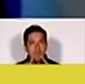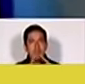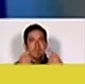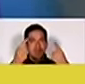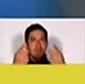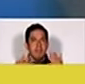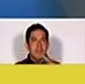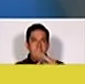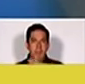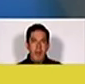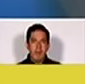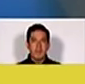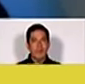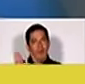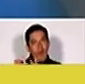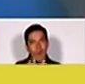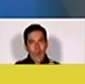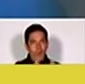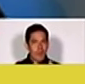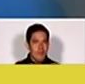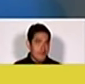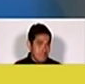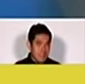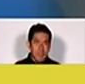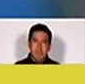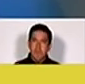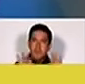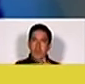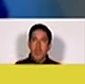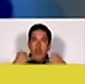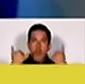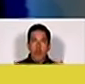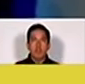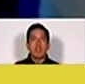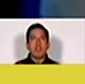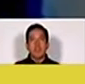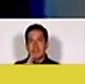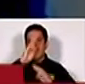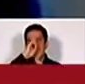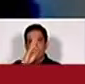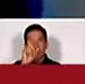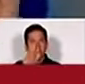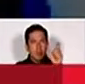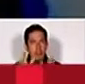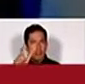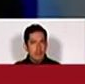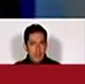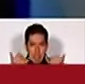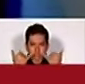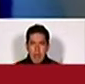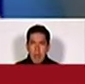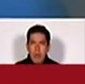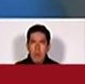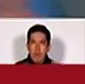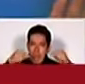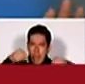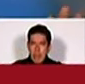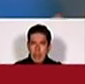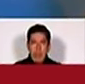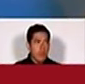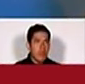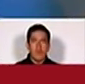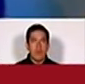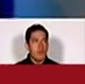y respetando el orden público. Es importante que hoy respetemos a la ciudadanía. Aquí no se ha